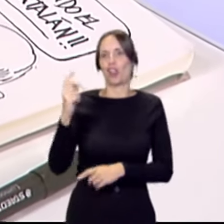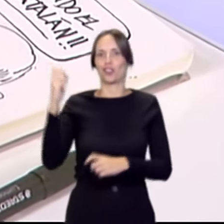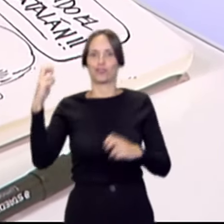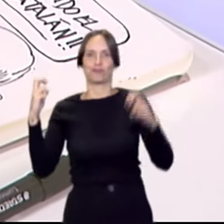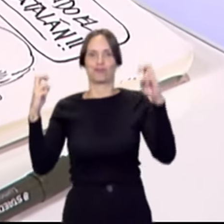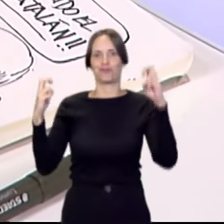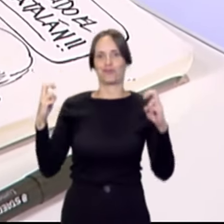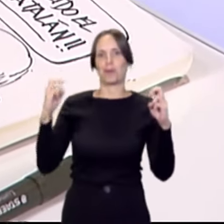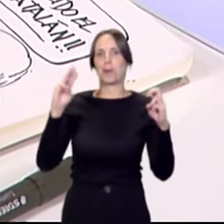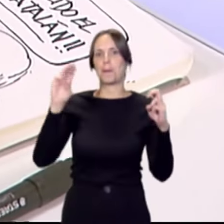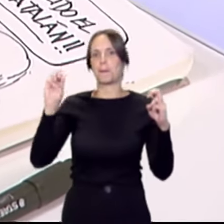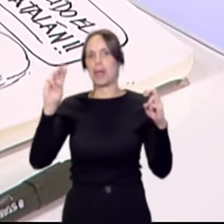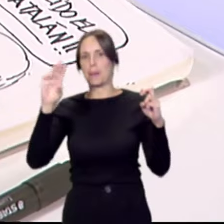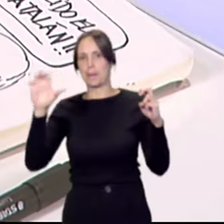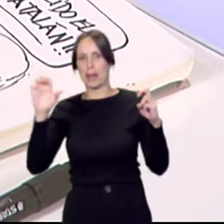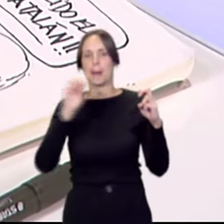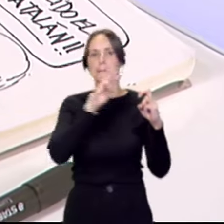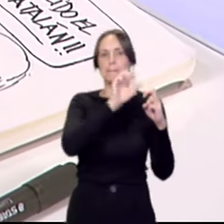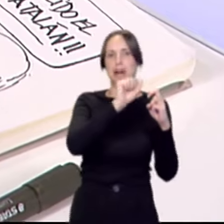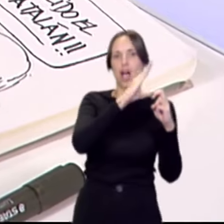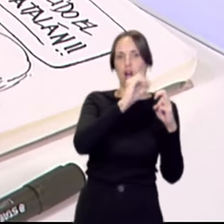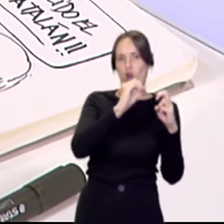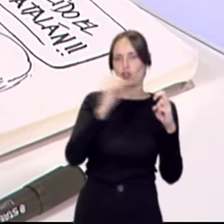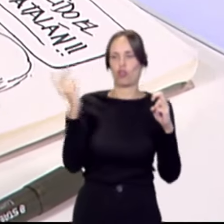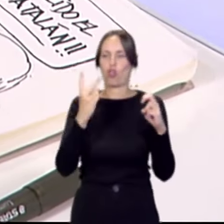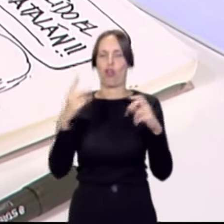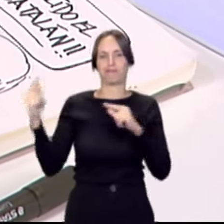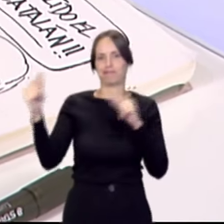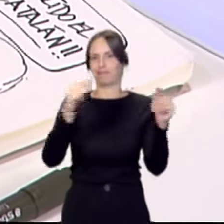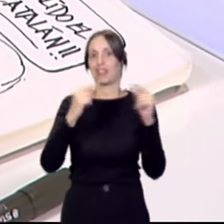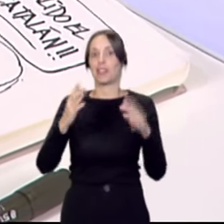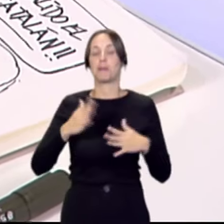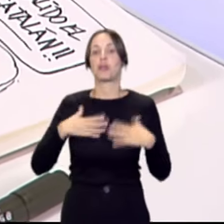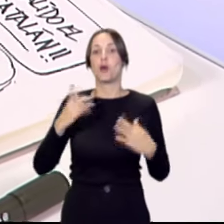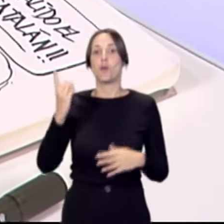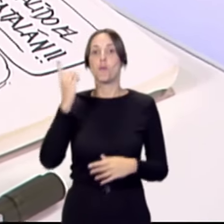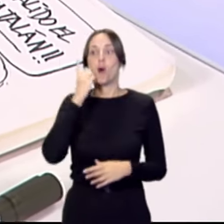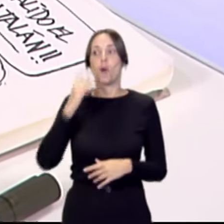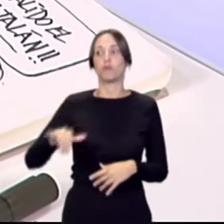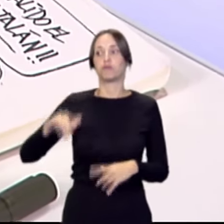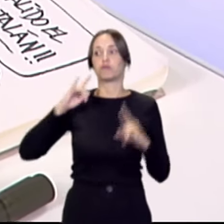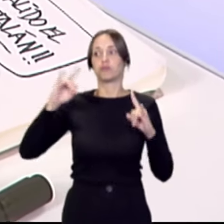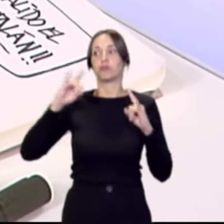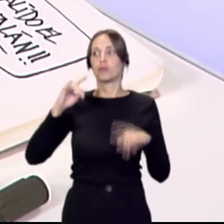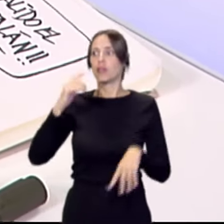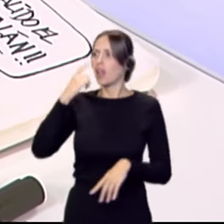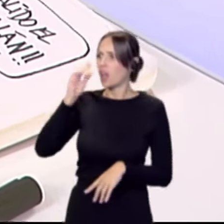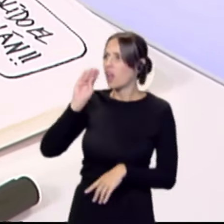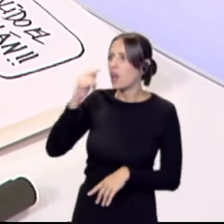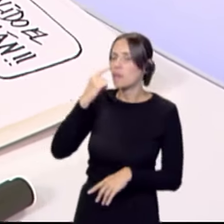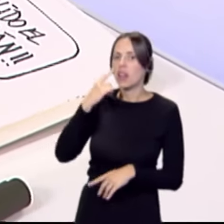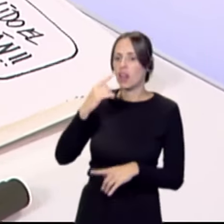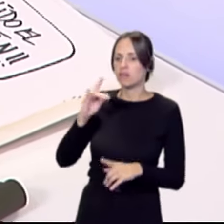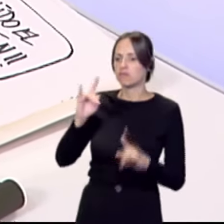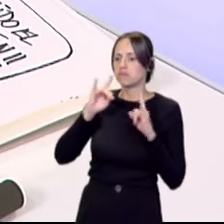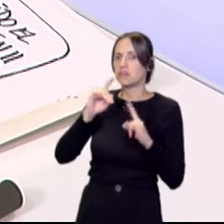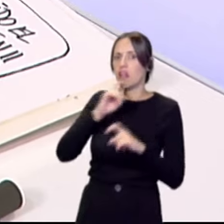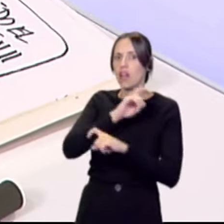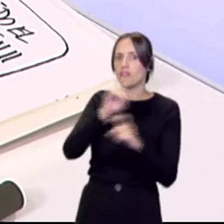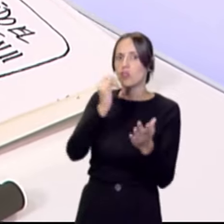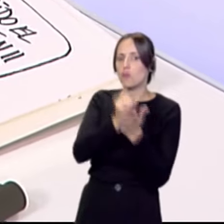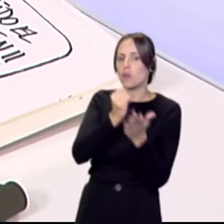pues hablando, y de repente le suena el móvil y dice Pepe, Paco, ya está sonando esto de la alerta de prueba. Y